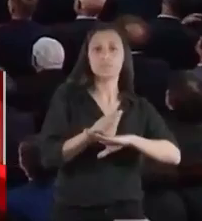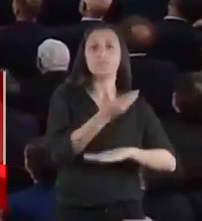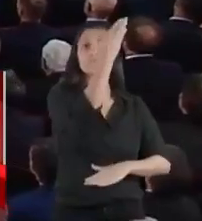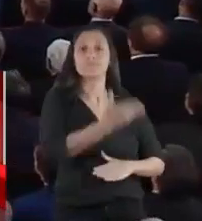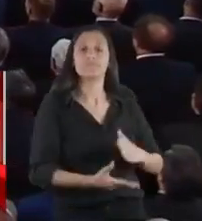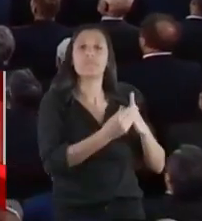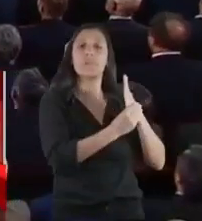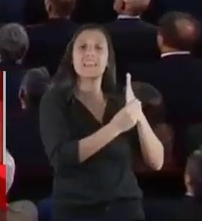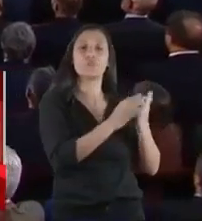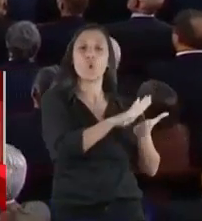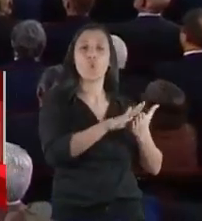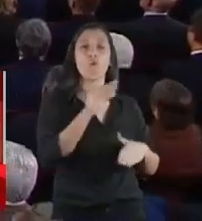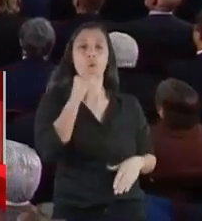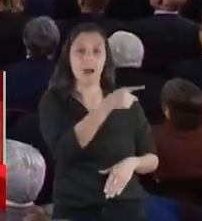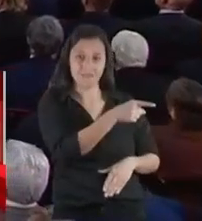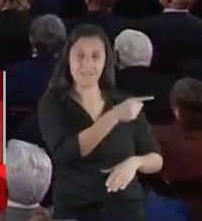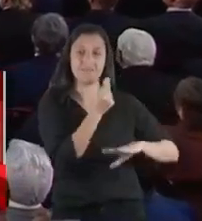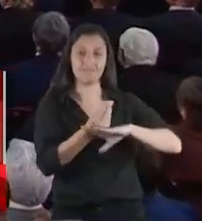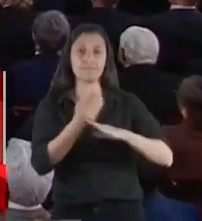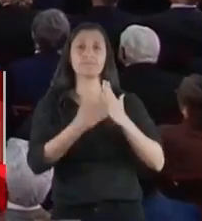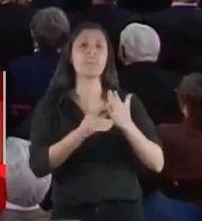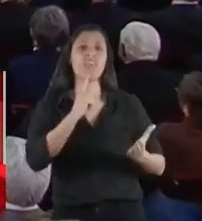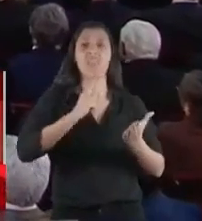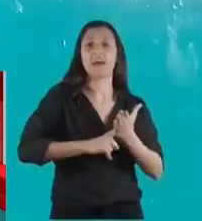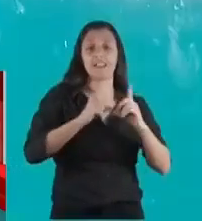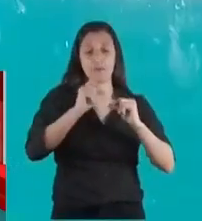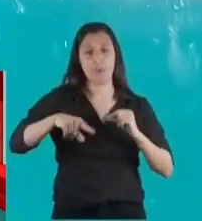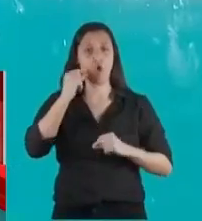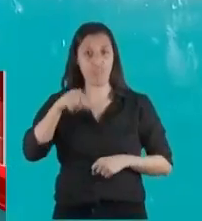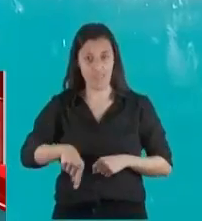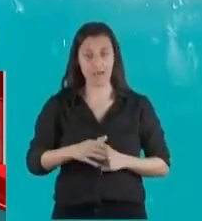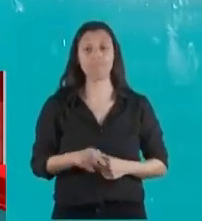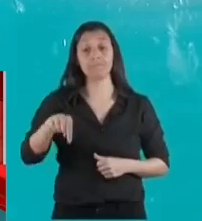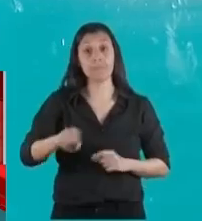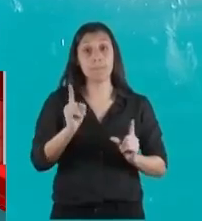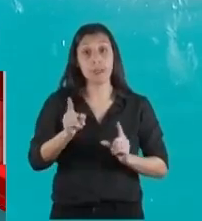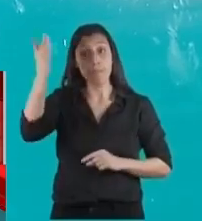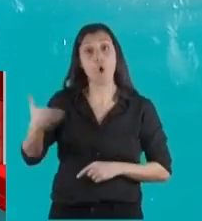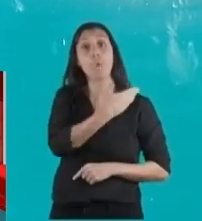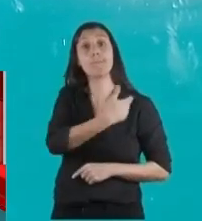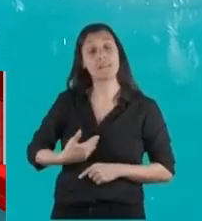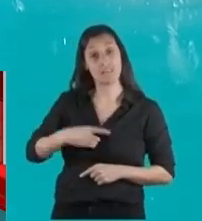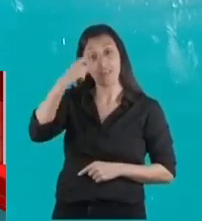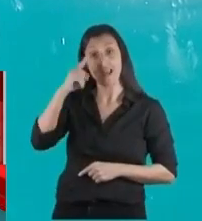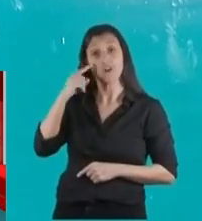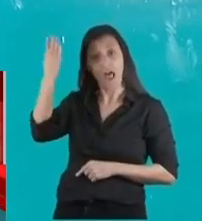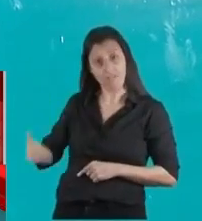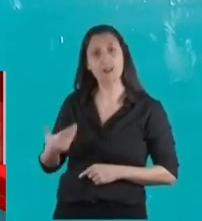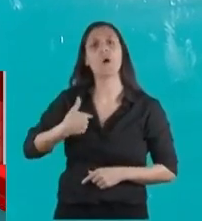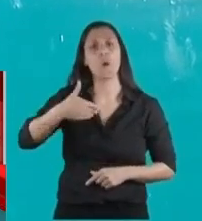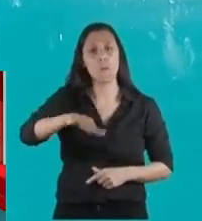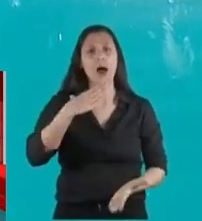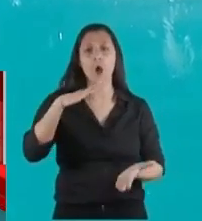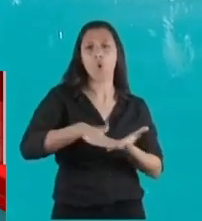Massa, designado ministro de Economía por decreto del día de la fecha, a quien el señor Presidente de la Nación le recibe